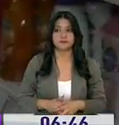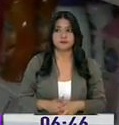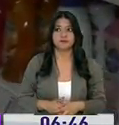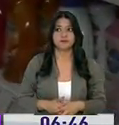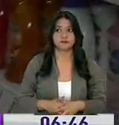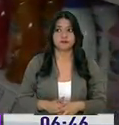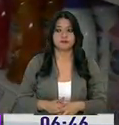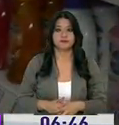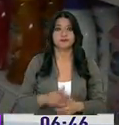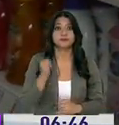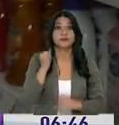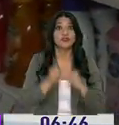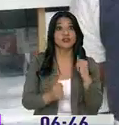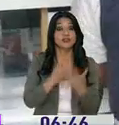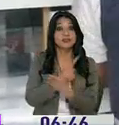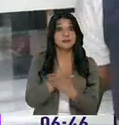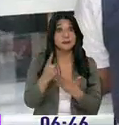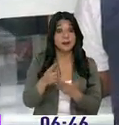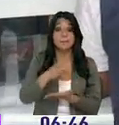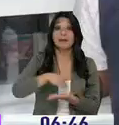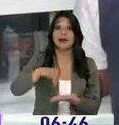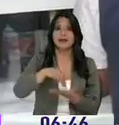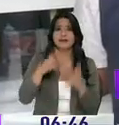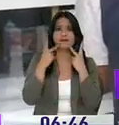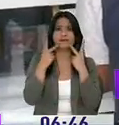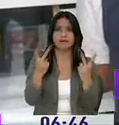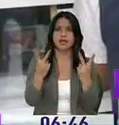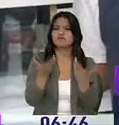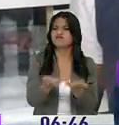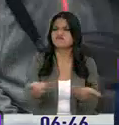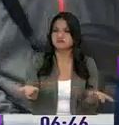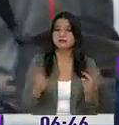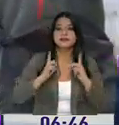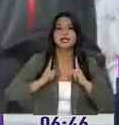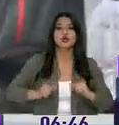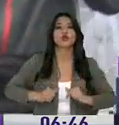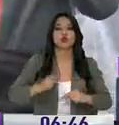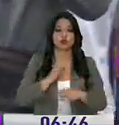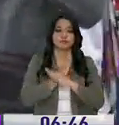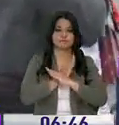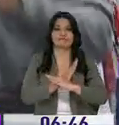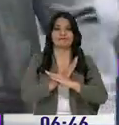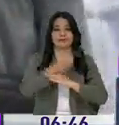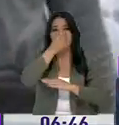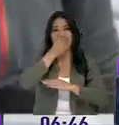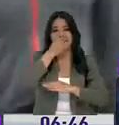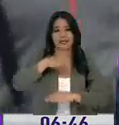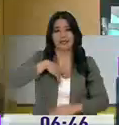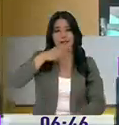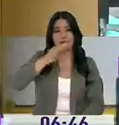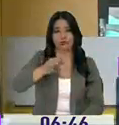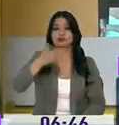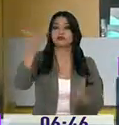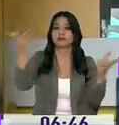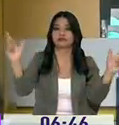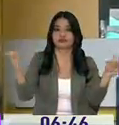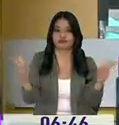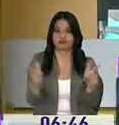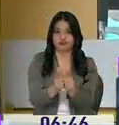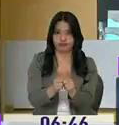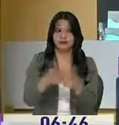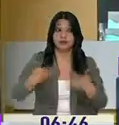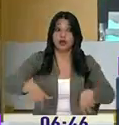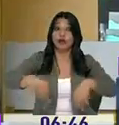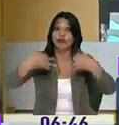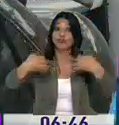Este fin de semana se registró en Manabí el desabastecimiento de insumos médicos utilizados para prevenir el coronavirus. Esto tras la confirmación de los primeros